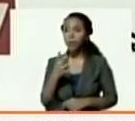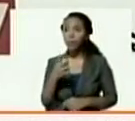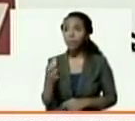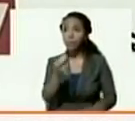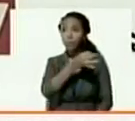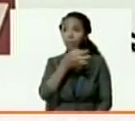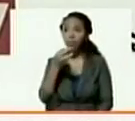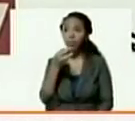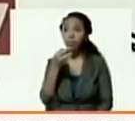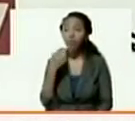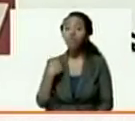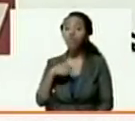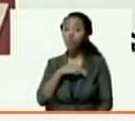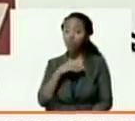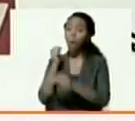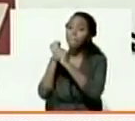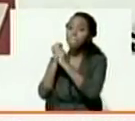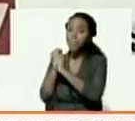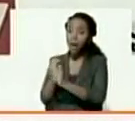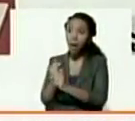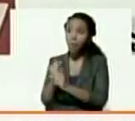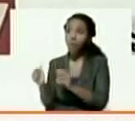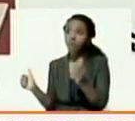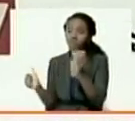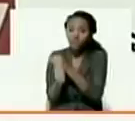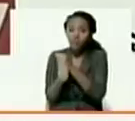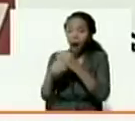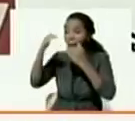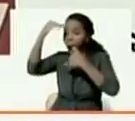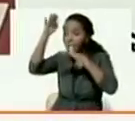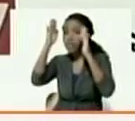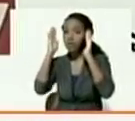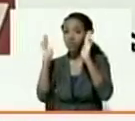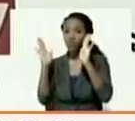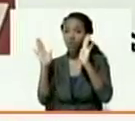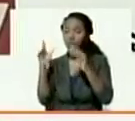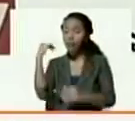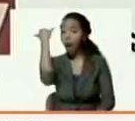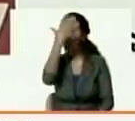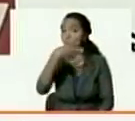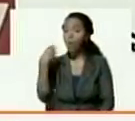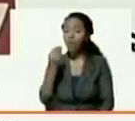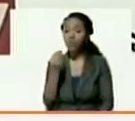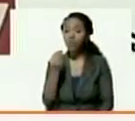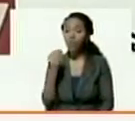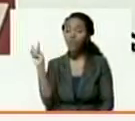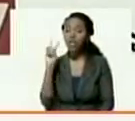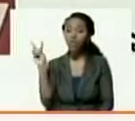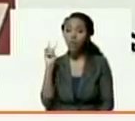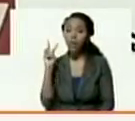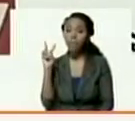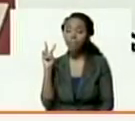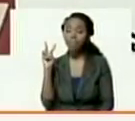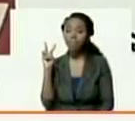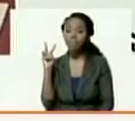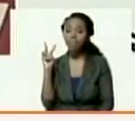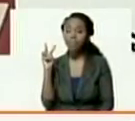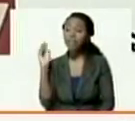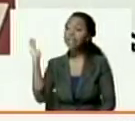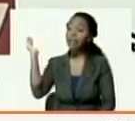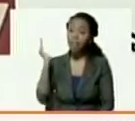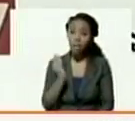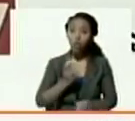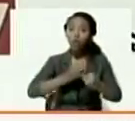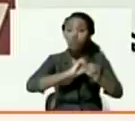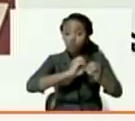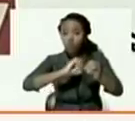efectivamente, ¿no? Nosotros esperamos captar la atención de la juventud venezolana. Tú sabes que se ha venido